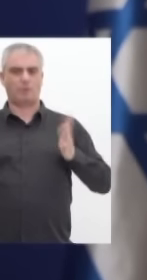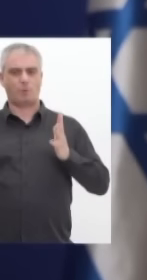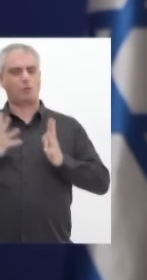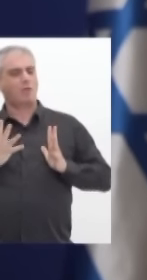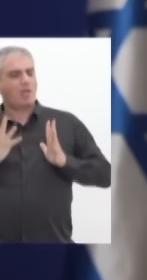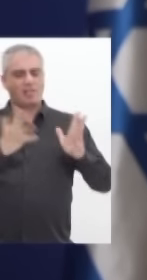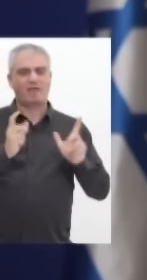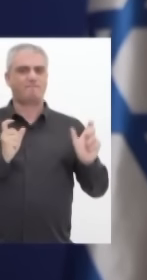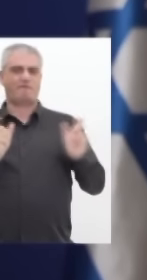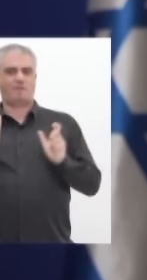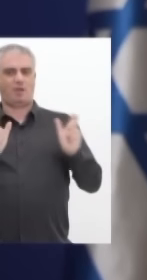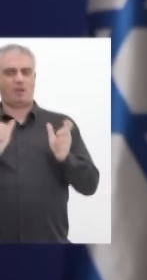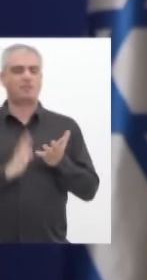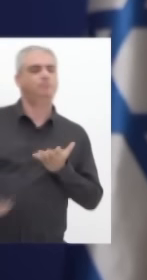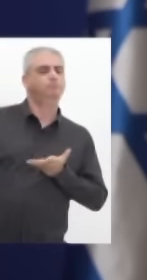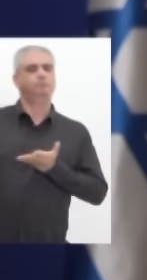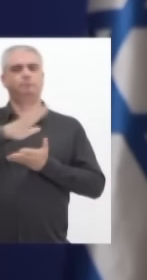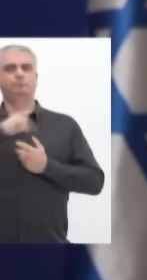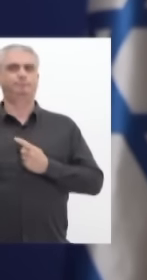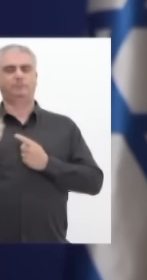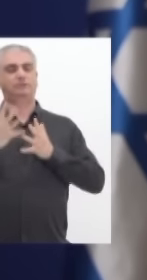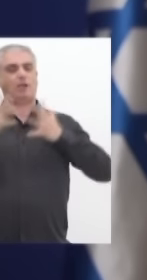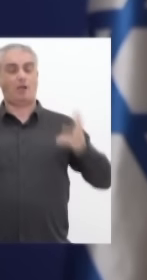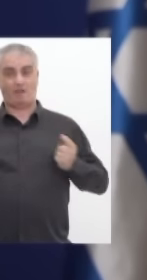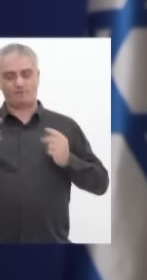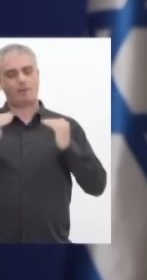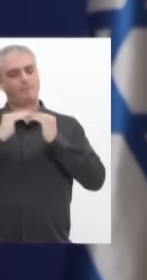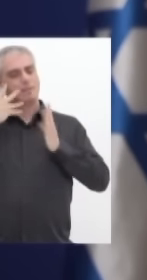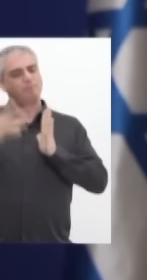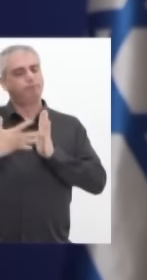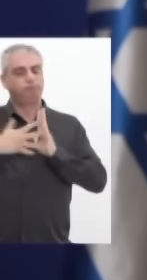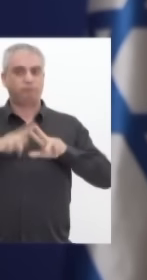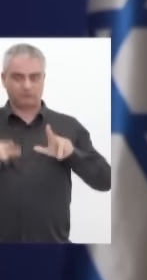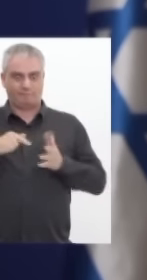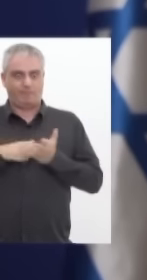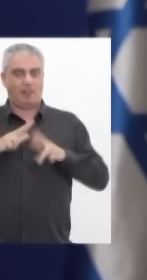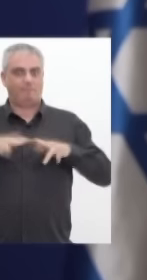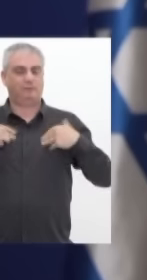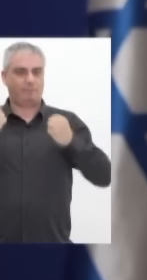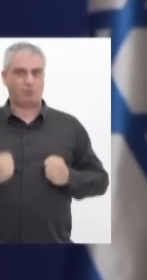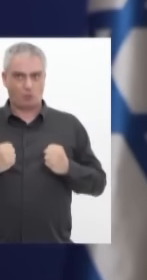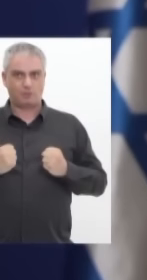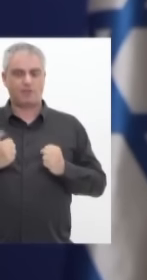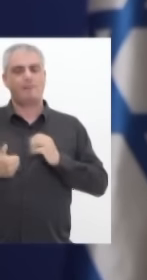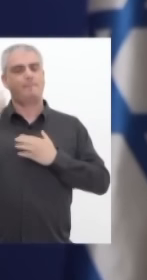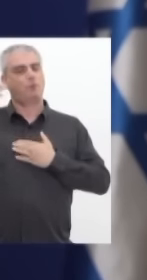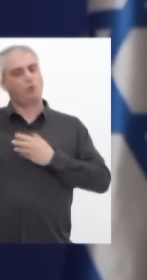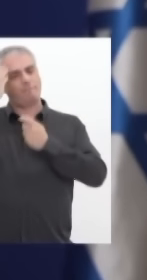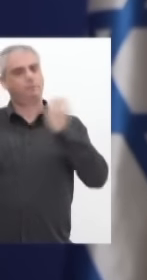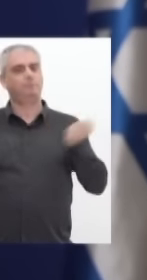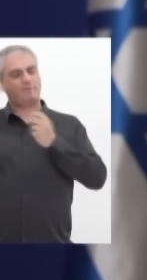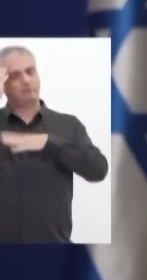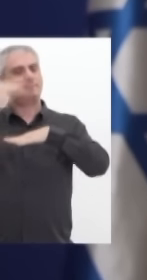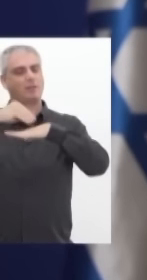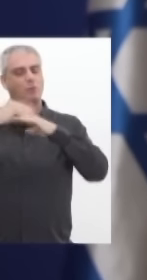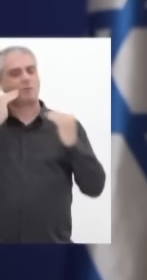ahora antes de que Irán tenga armas nucleares y es bueno que Irán se haya quitado su máscara y esté actuando ahora de